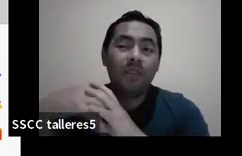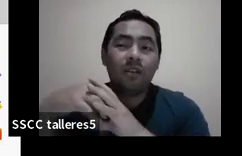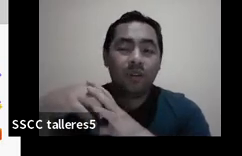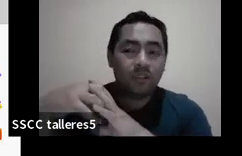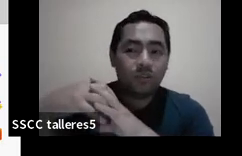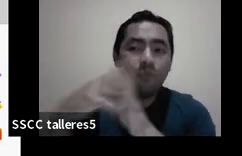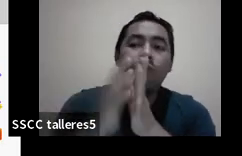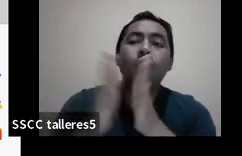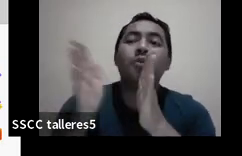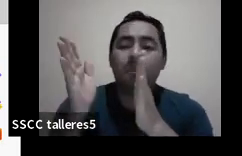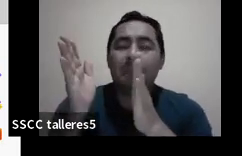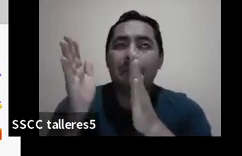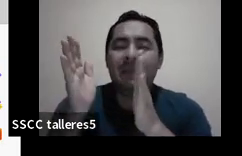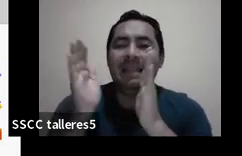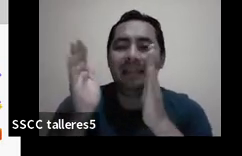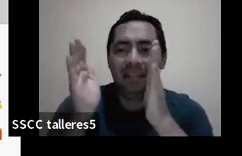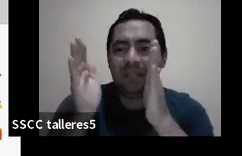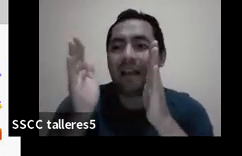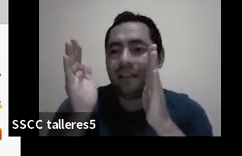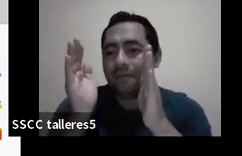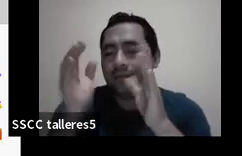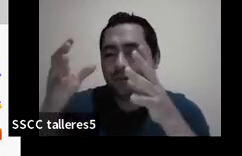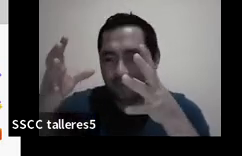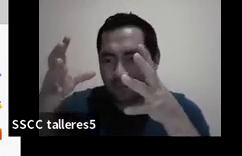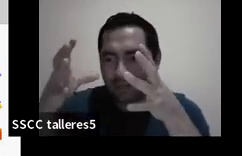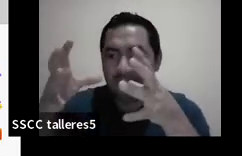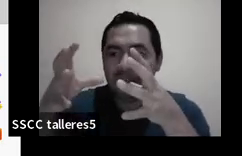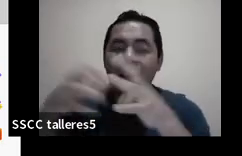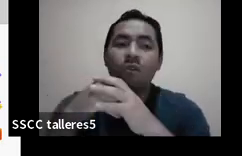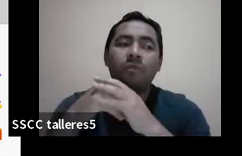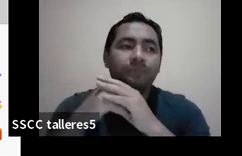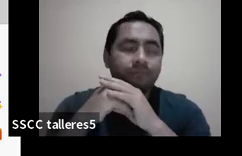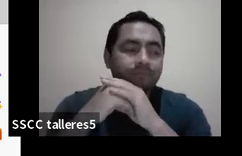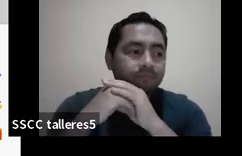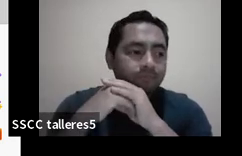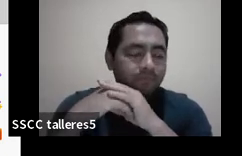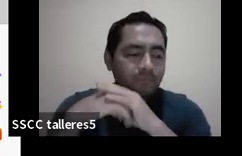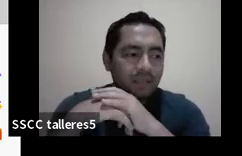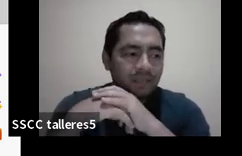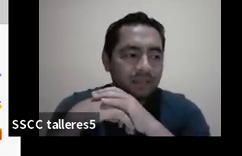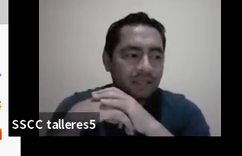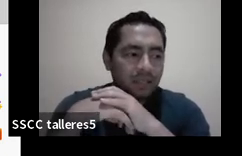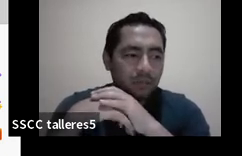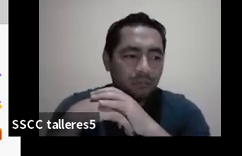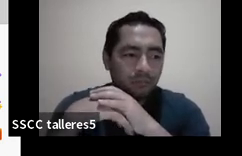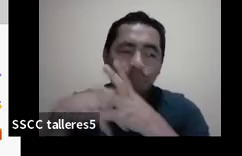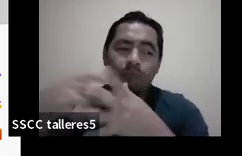es una forma de comunicación muy limitada, ¿no? Limitado,